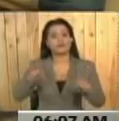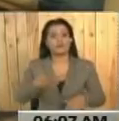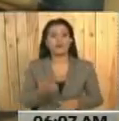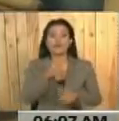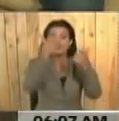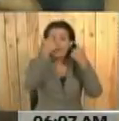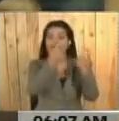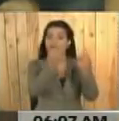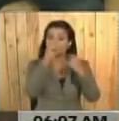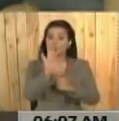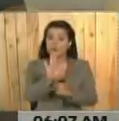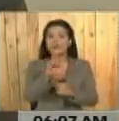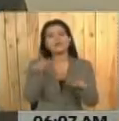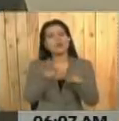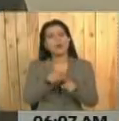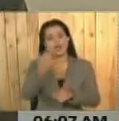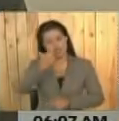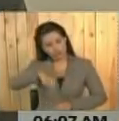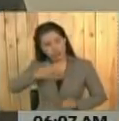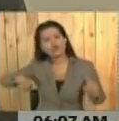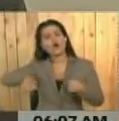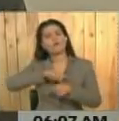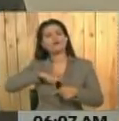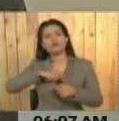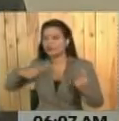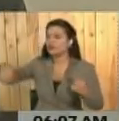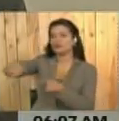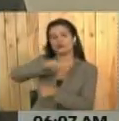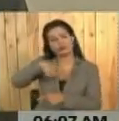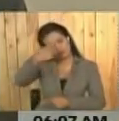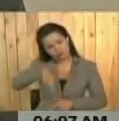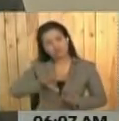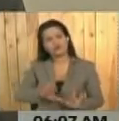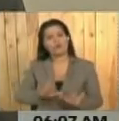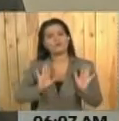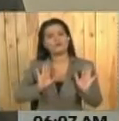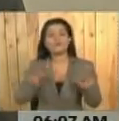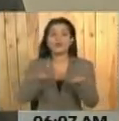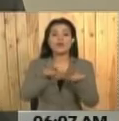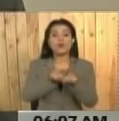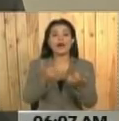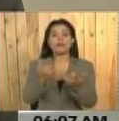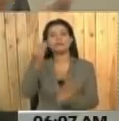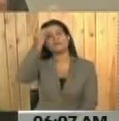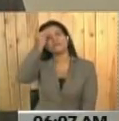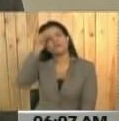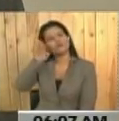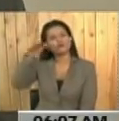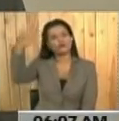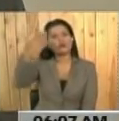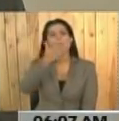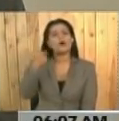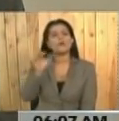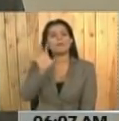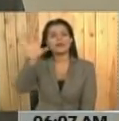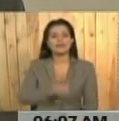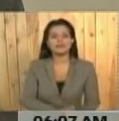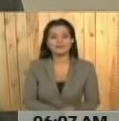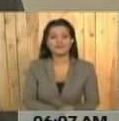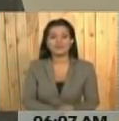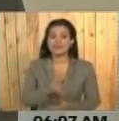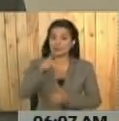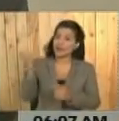Chávez igual a somos igual al a pensar en un futuro un futuro de un país mejor no al bamos al